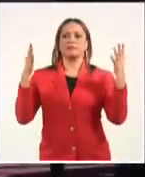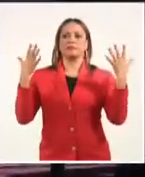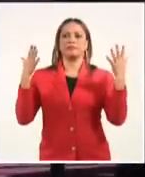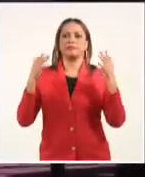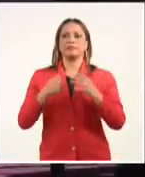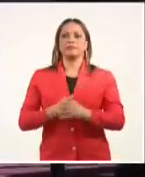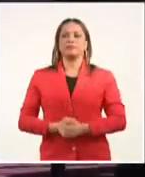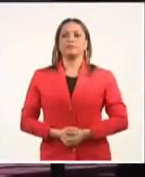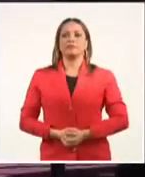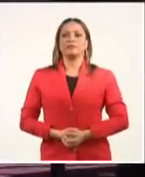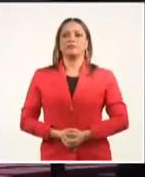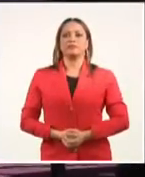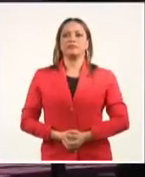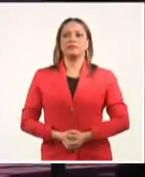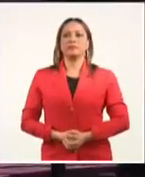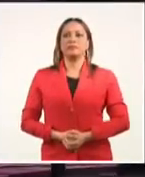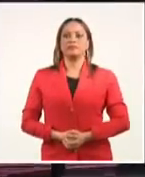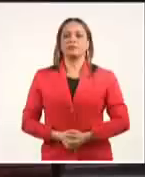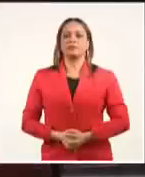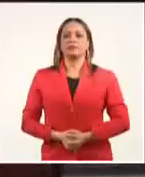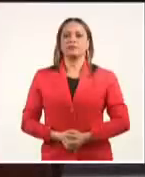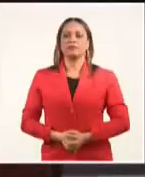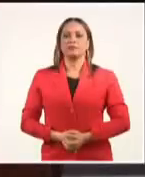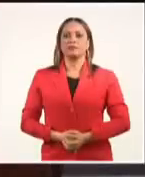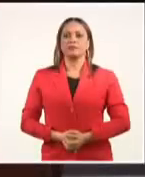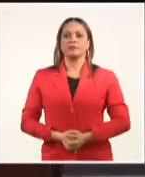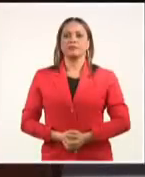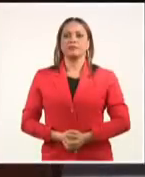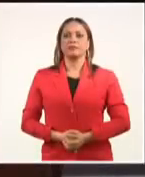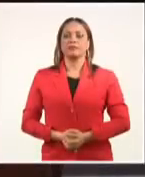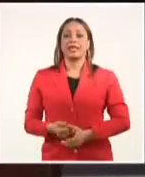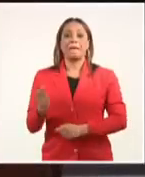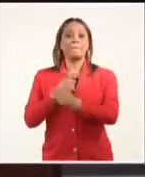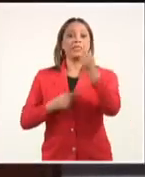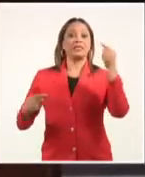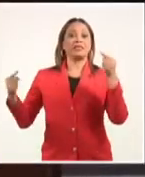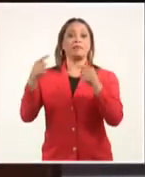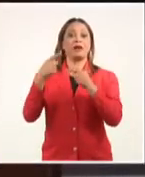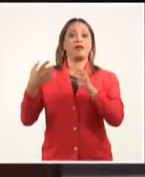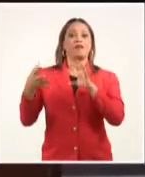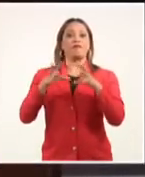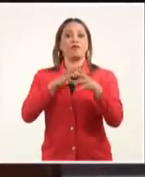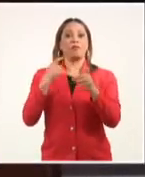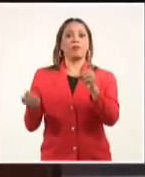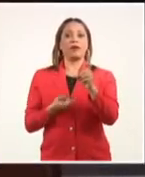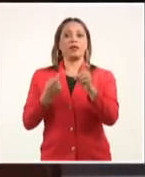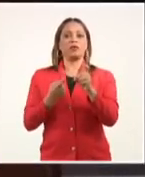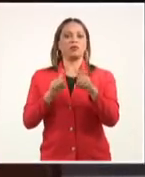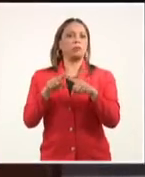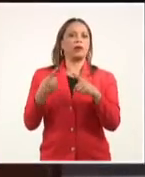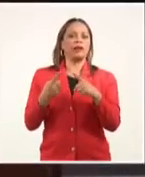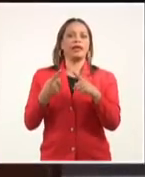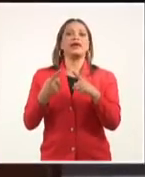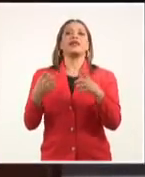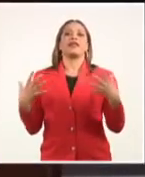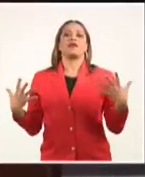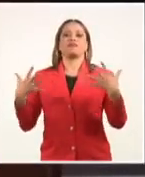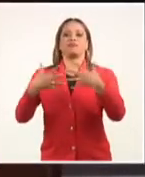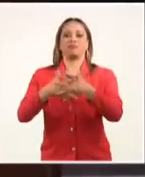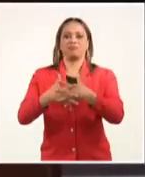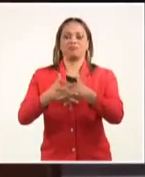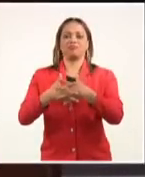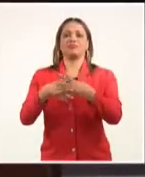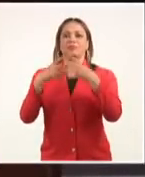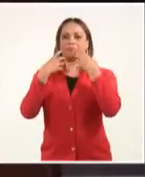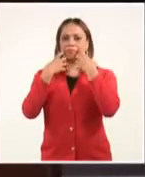La unidad es nuestra principal arma estratégica. Ha permitido a